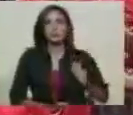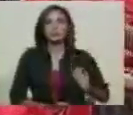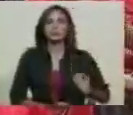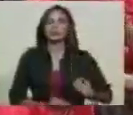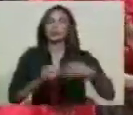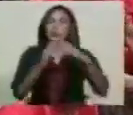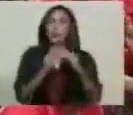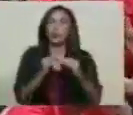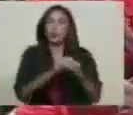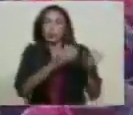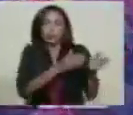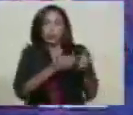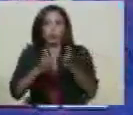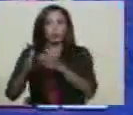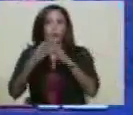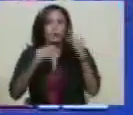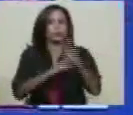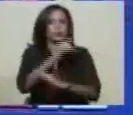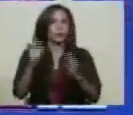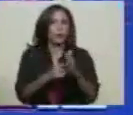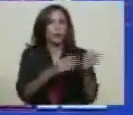Desarrollar